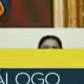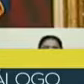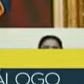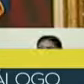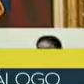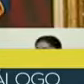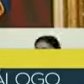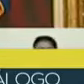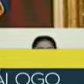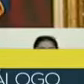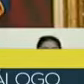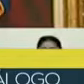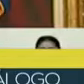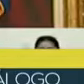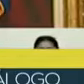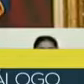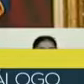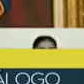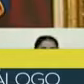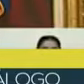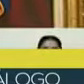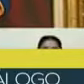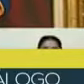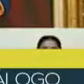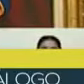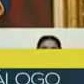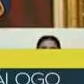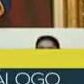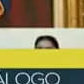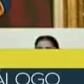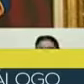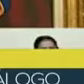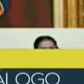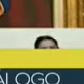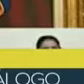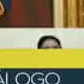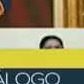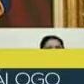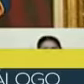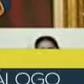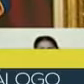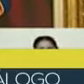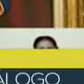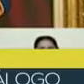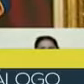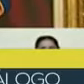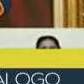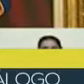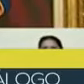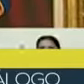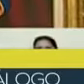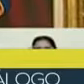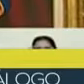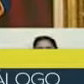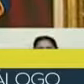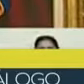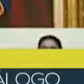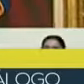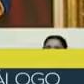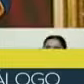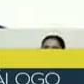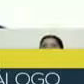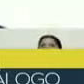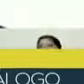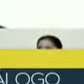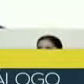puede hoy defender al mundo el racismo, ¿verdad? Y decir que nosotros los negros, Aristóbulo, Churio, tenemos que ser esclavos de los